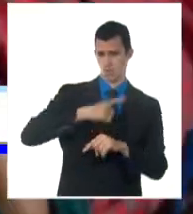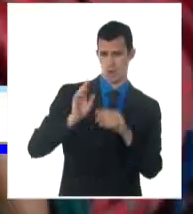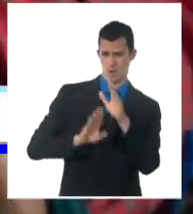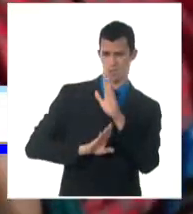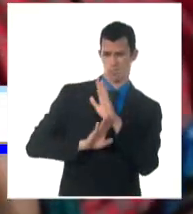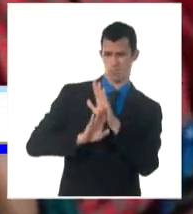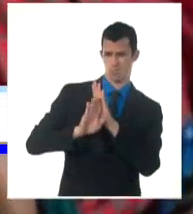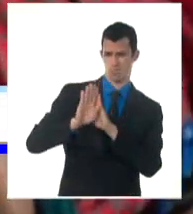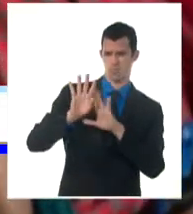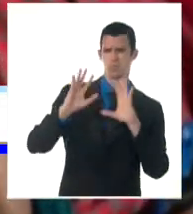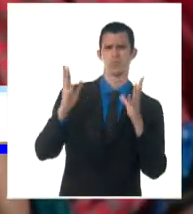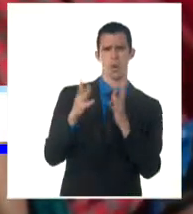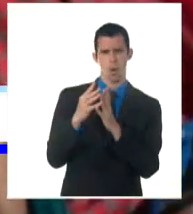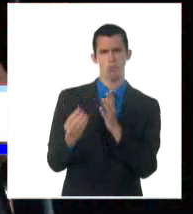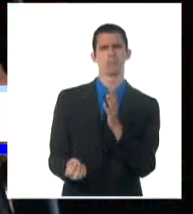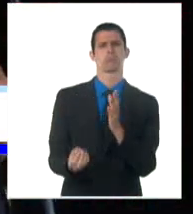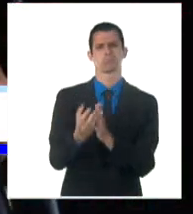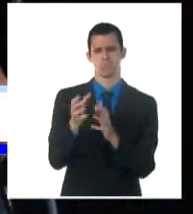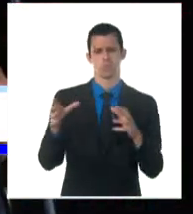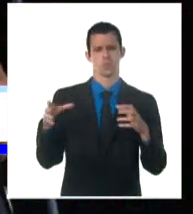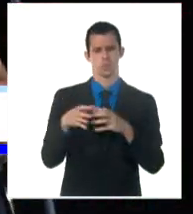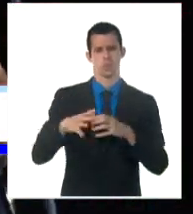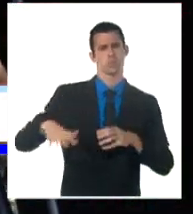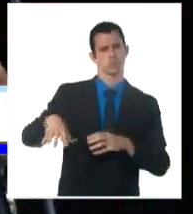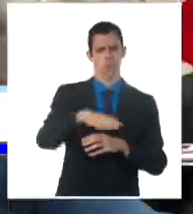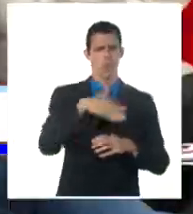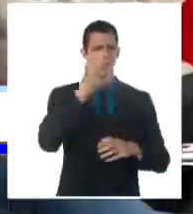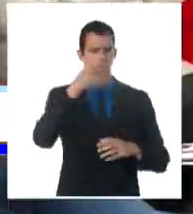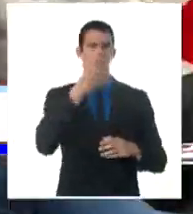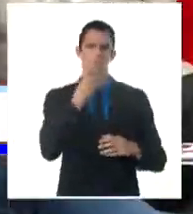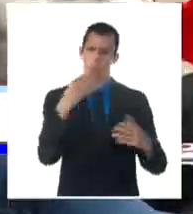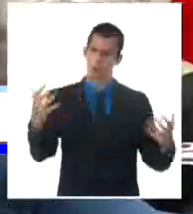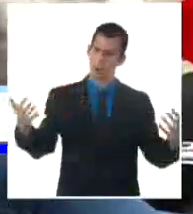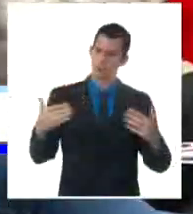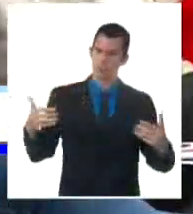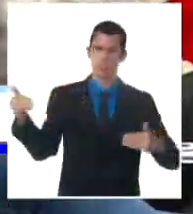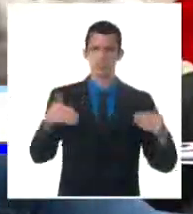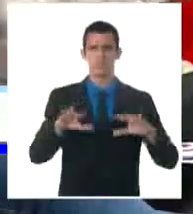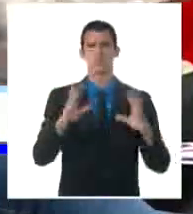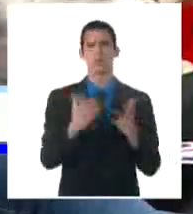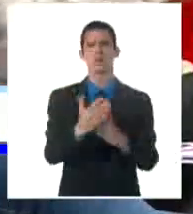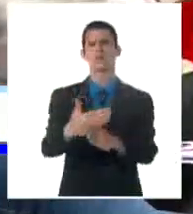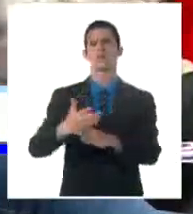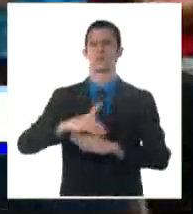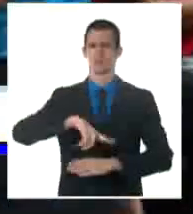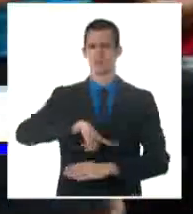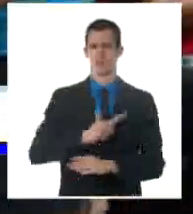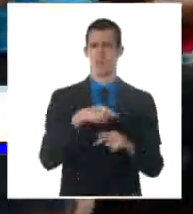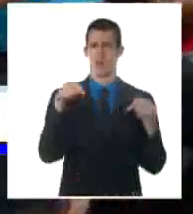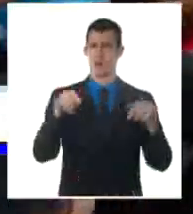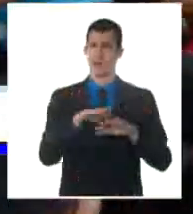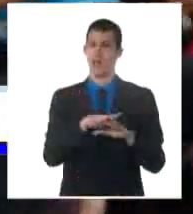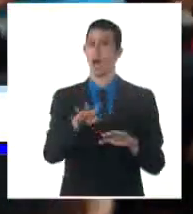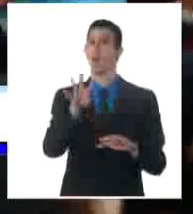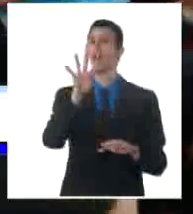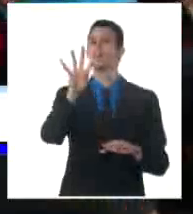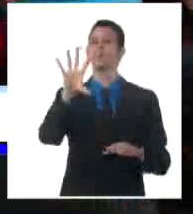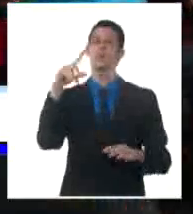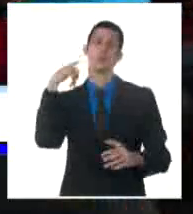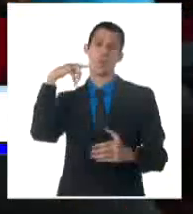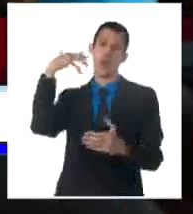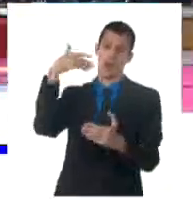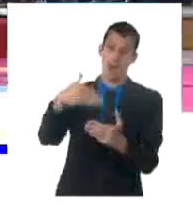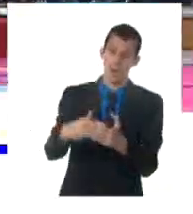proceso colectivo, y eso, entre otros aciertos, se distingue en este aniversario 45. En el Teatro Martí,